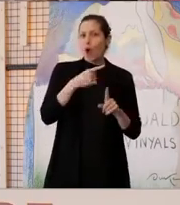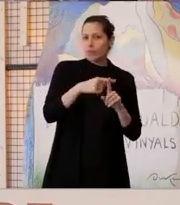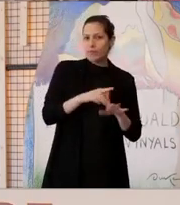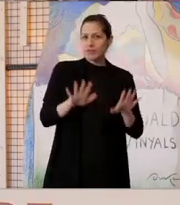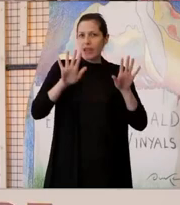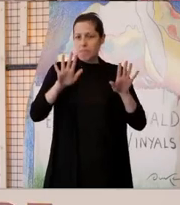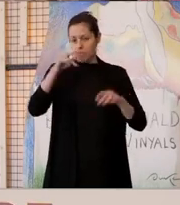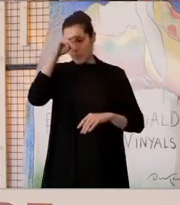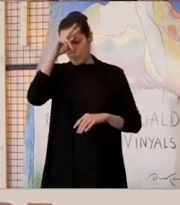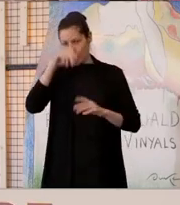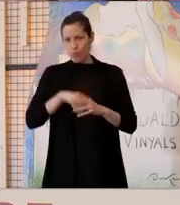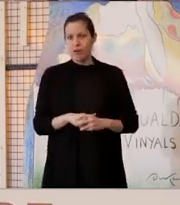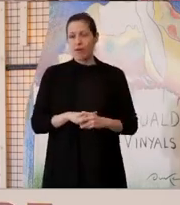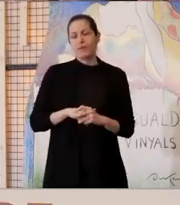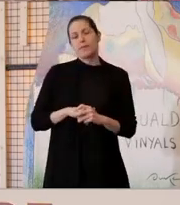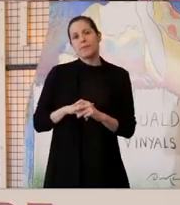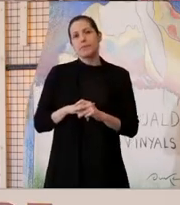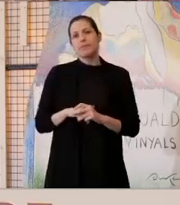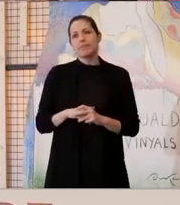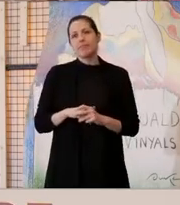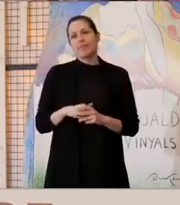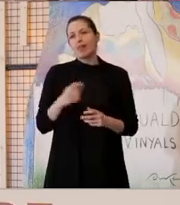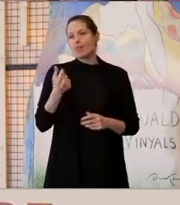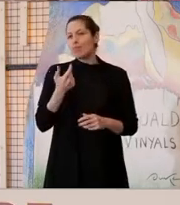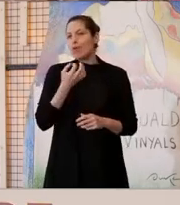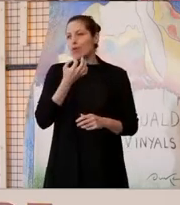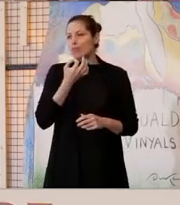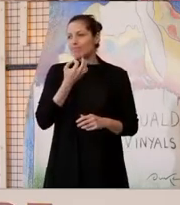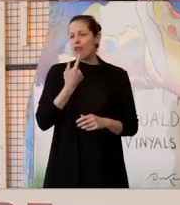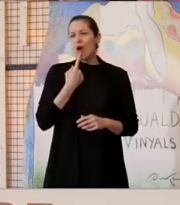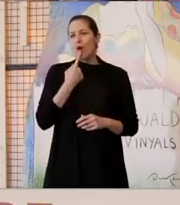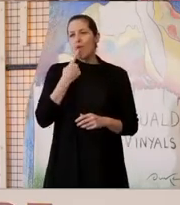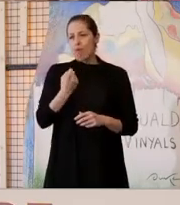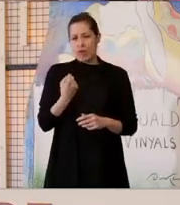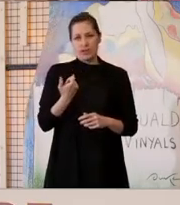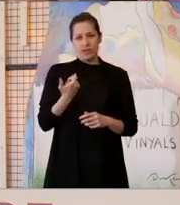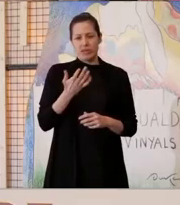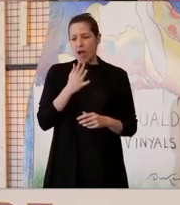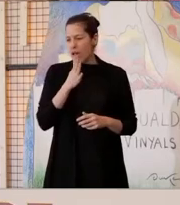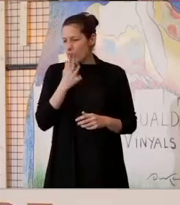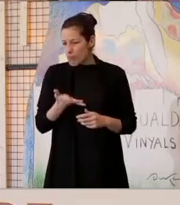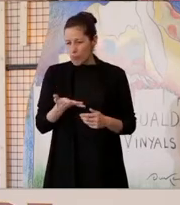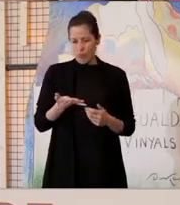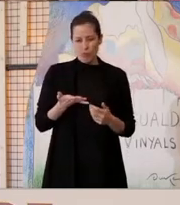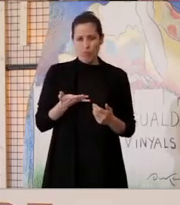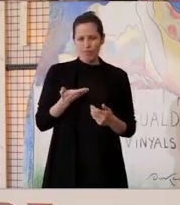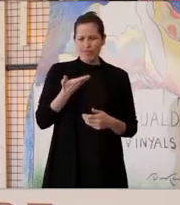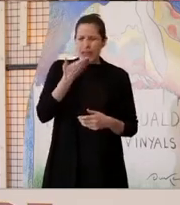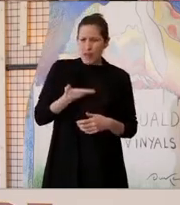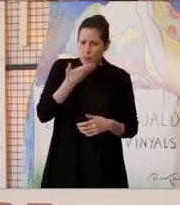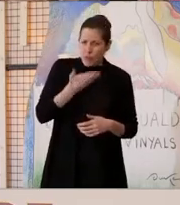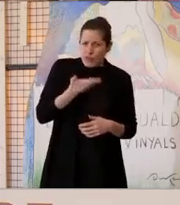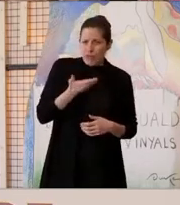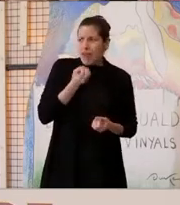es un discurso que cuesta no el trasladar no solo no solo la importancia O sea si realmente